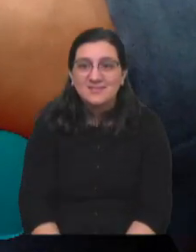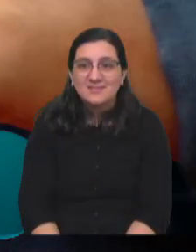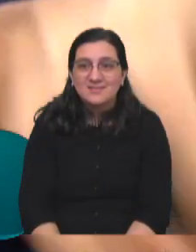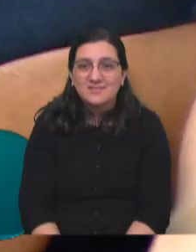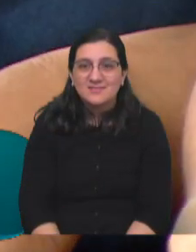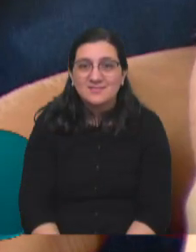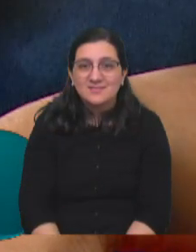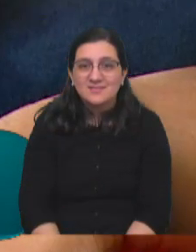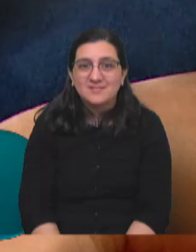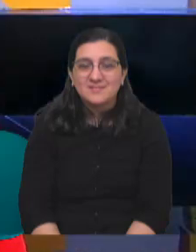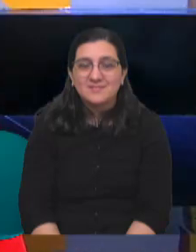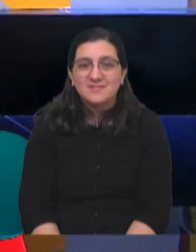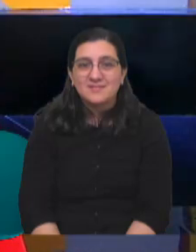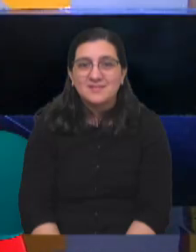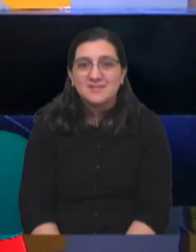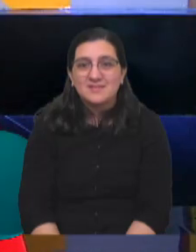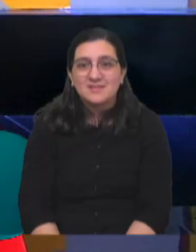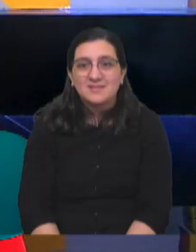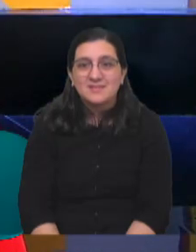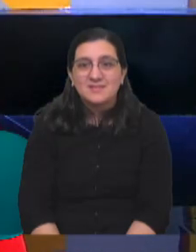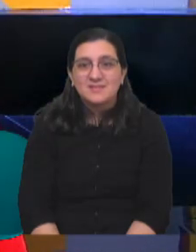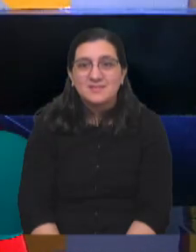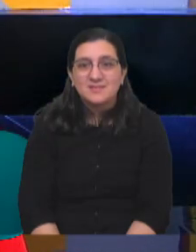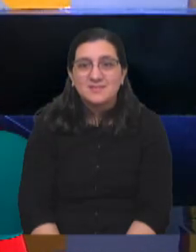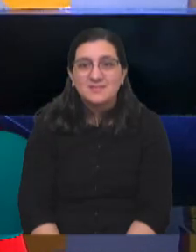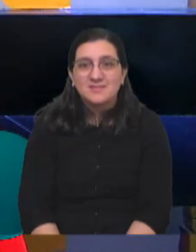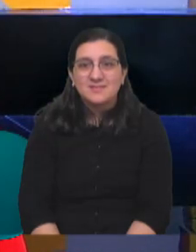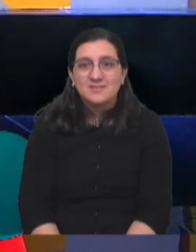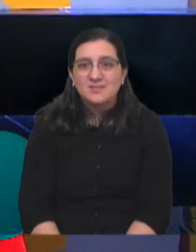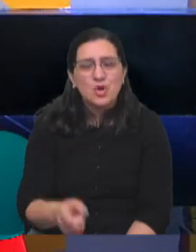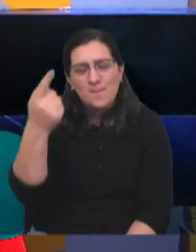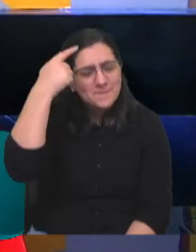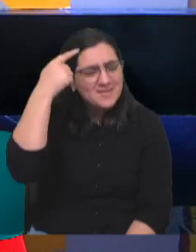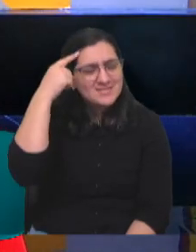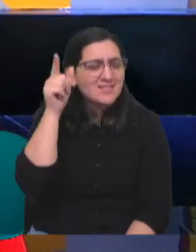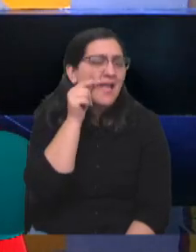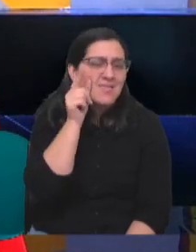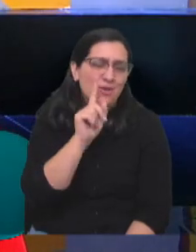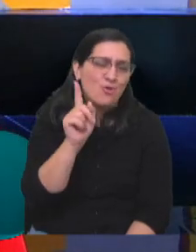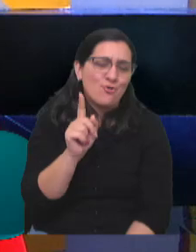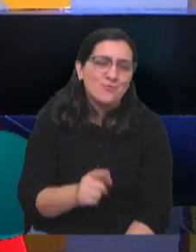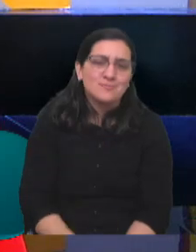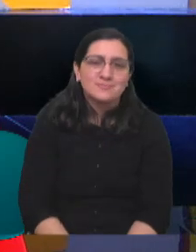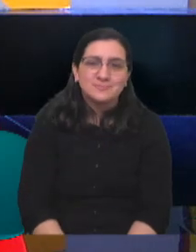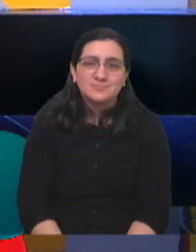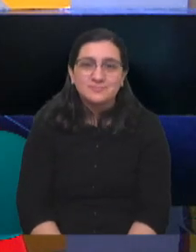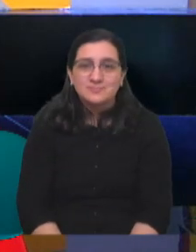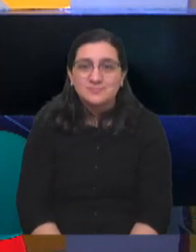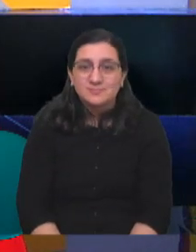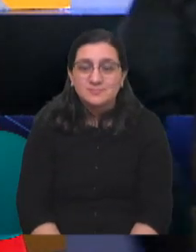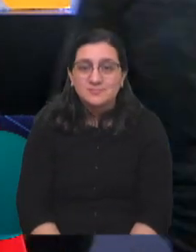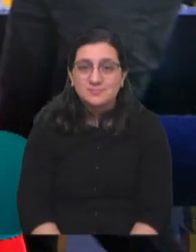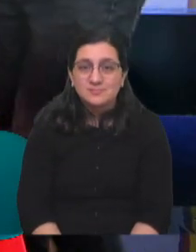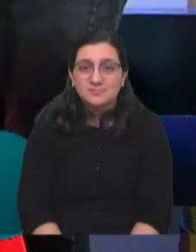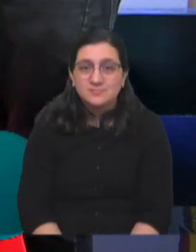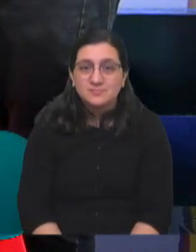nada más del supermercado. De los cherry. No, no, no. No, no pienses, Tania, no pienses. Esperá, pero... Solo una ocasión especial. Pará, vas a cortarme acá